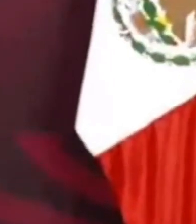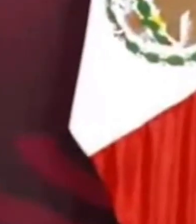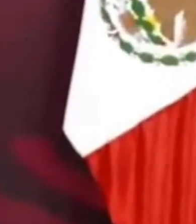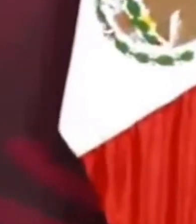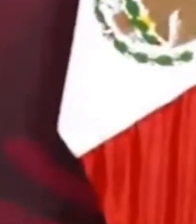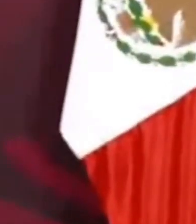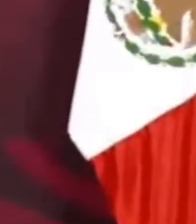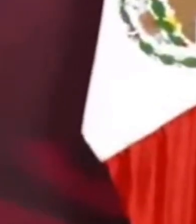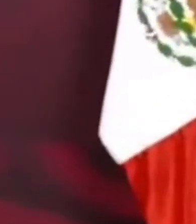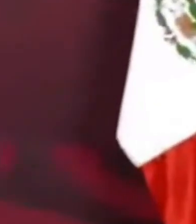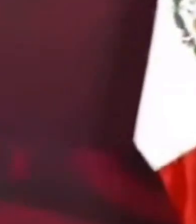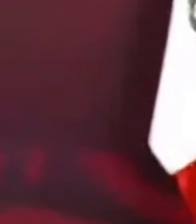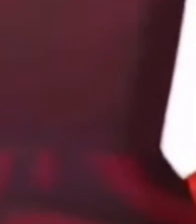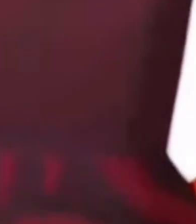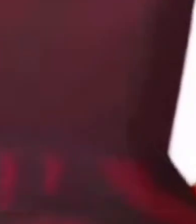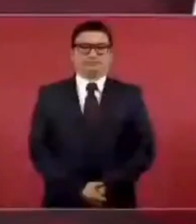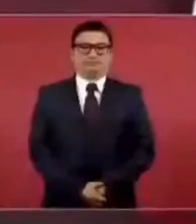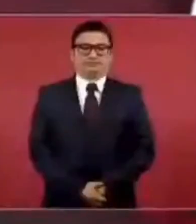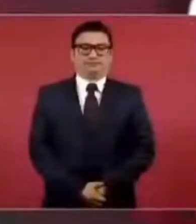lo